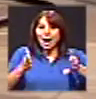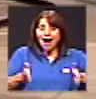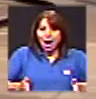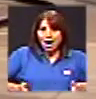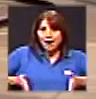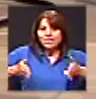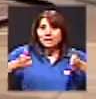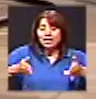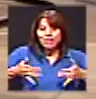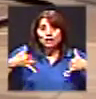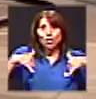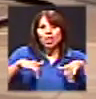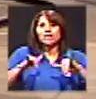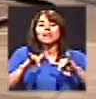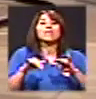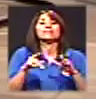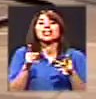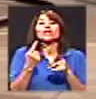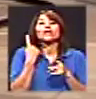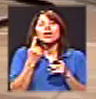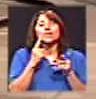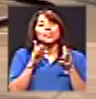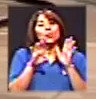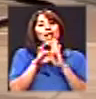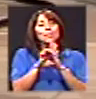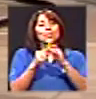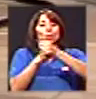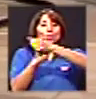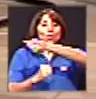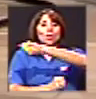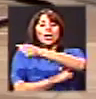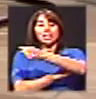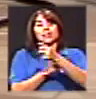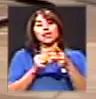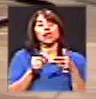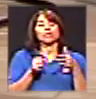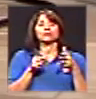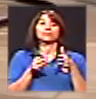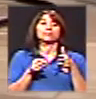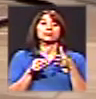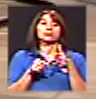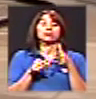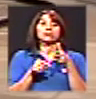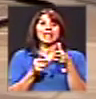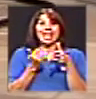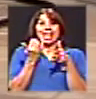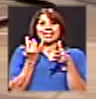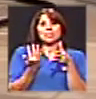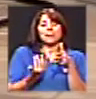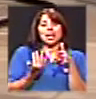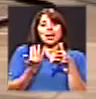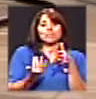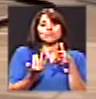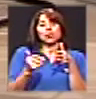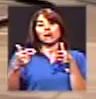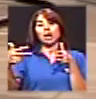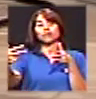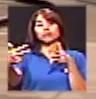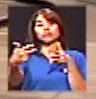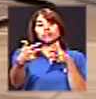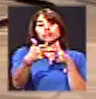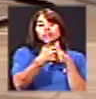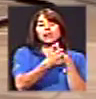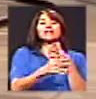dar, hay que esperar para que pase un carro y luego pasar uno. Y de ahí es parte también del problema. Heredia tiene